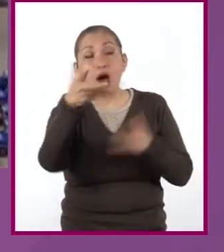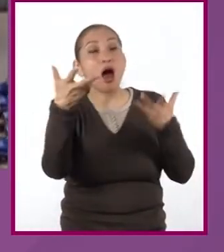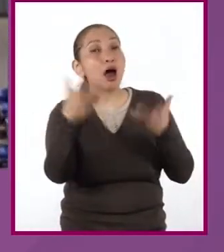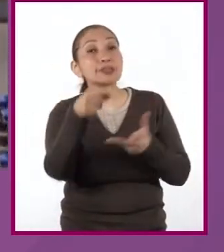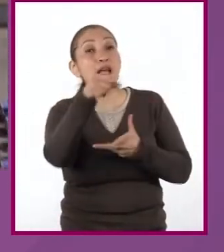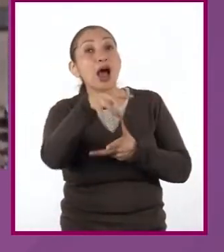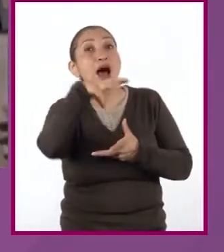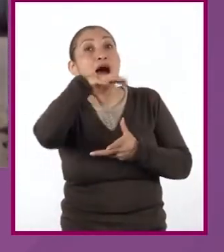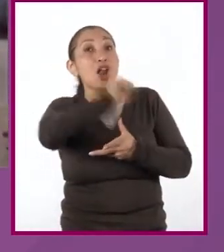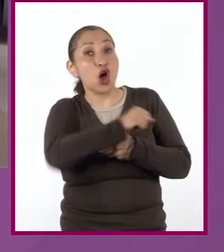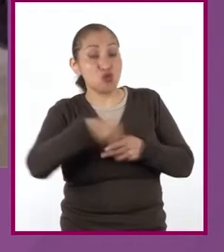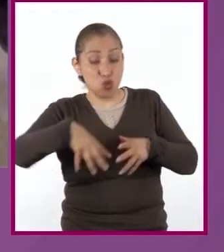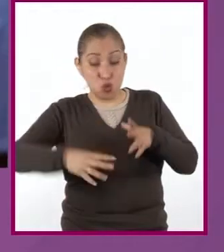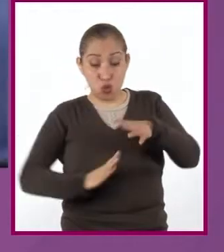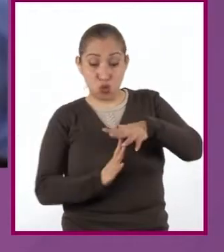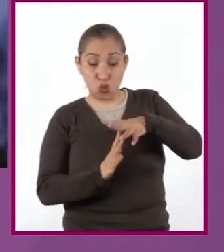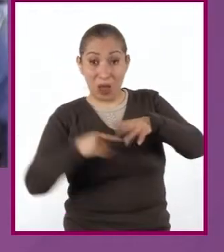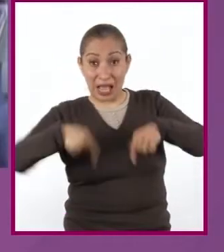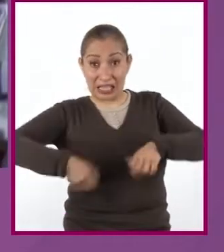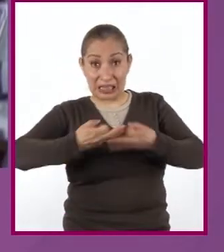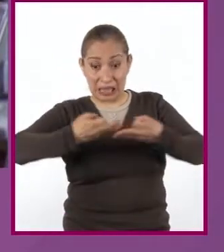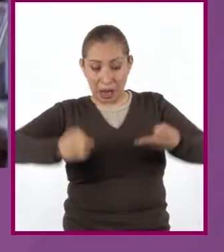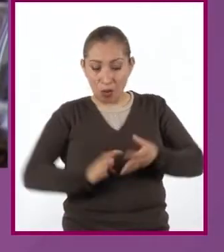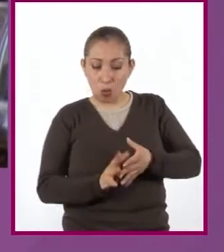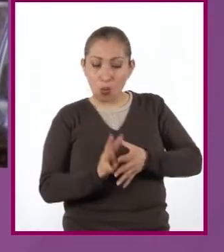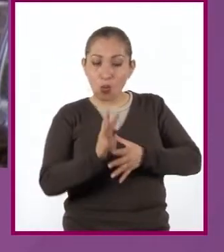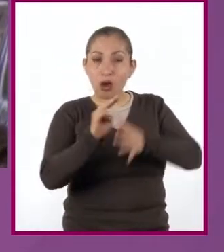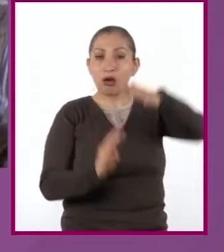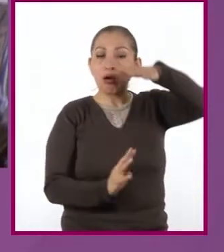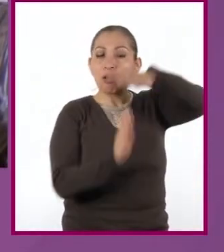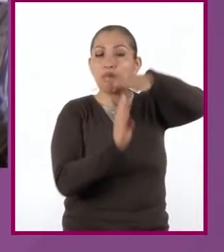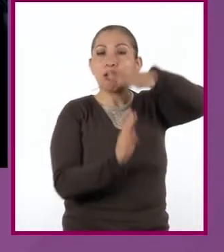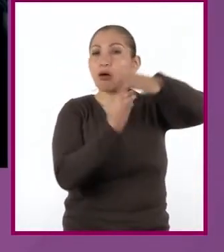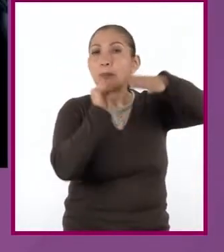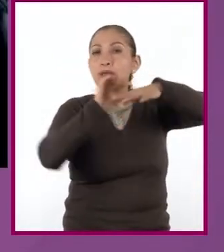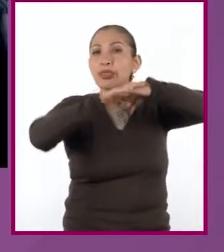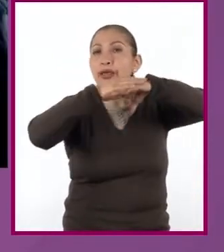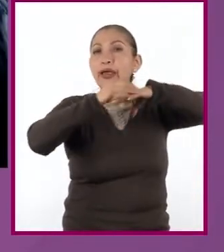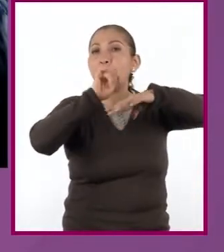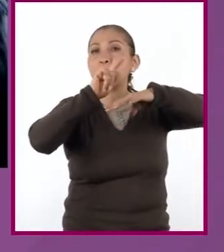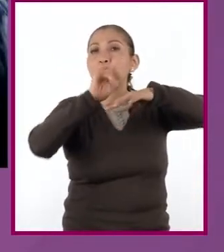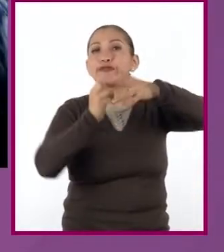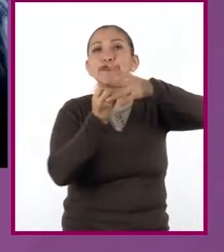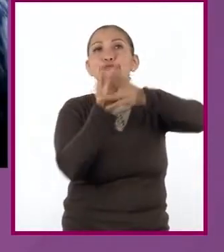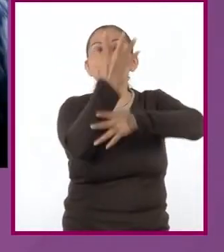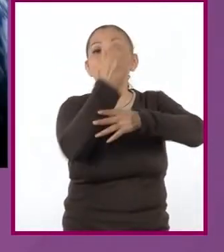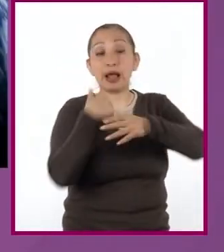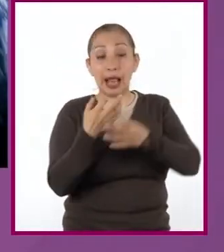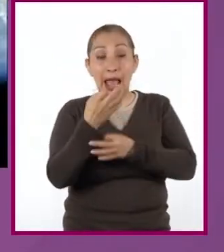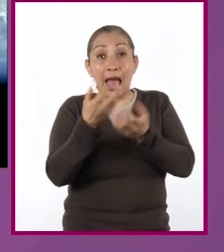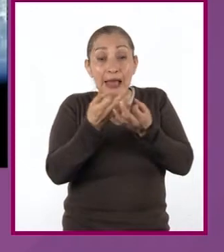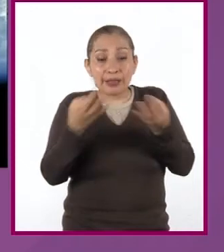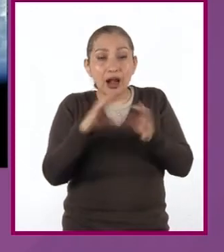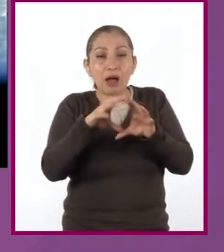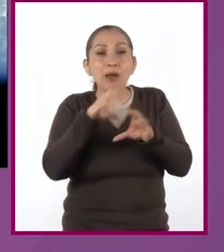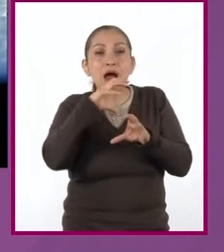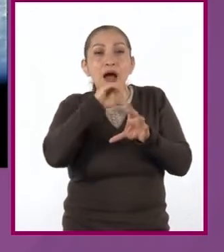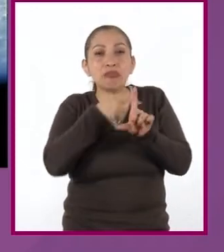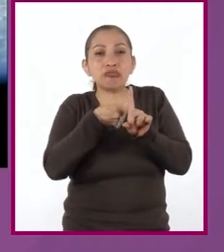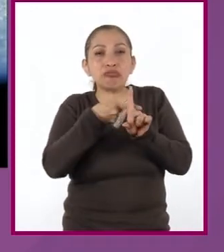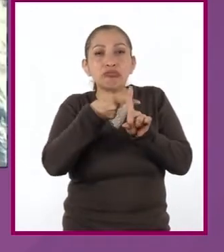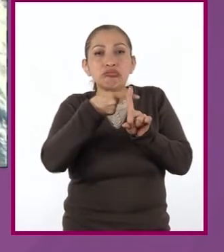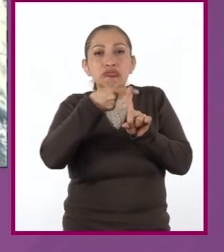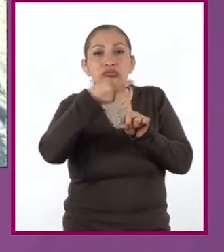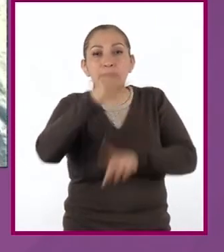provocado que el calor que se irradia de la superficie de la Tierra se quede atrapado en la atmósfera, lo que provoca que la Tierra se caliente más y la